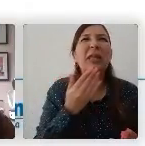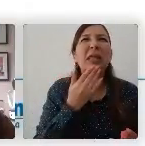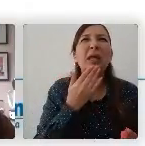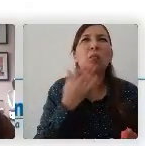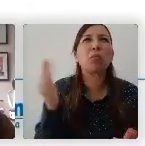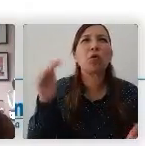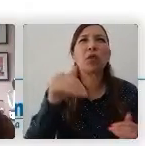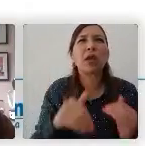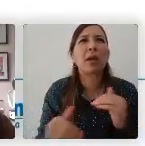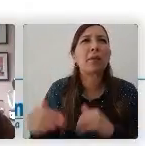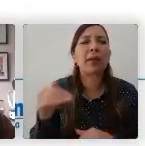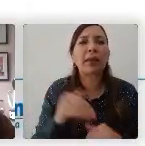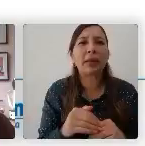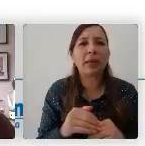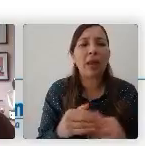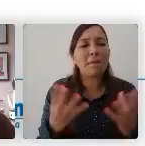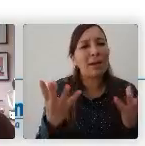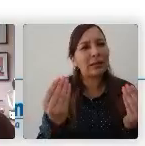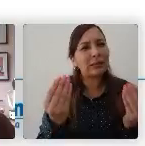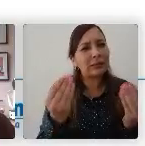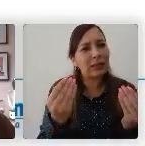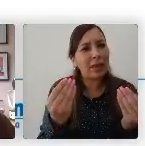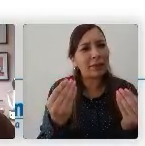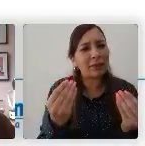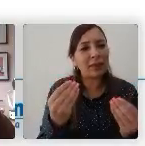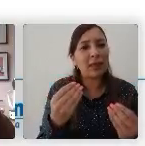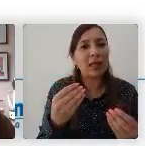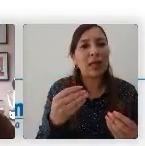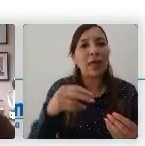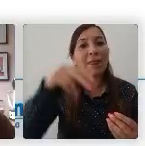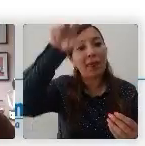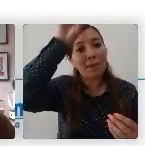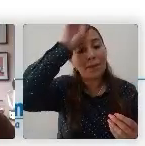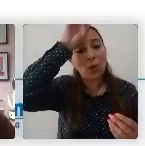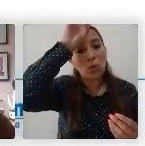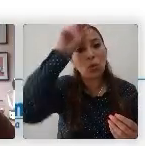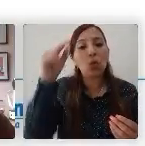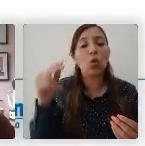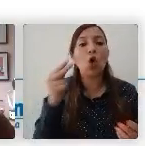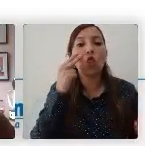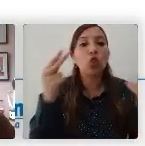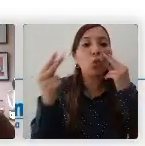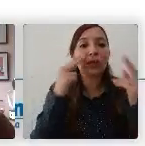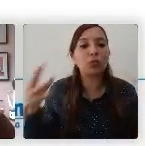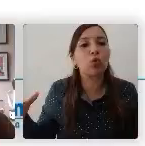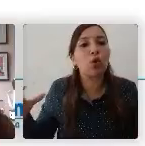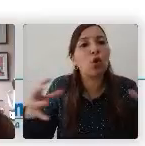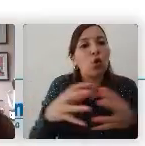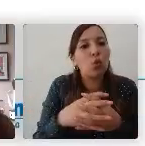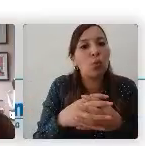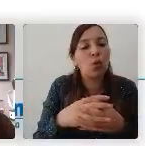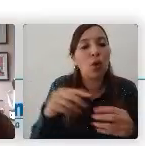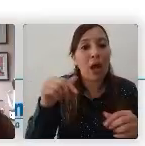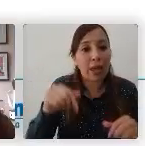nuestros países vemos que hay una alta asociación de perú con el turismo de comunidades entonces aquí tenemos una oportunidad muy